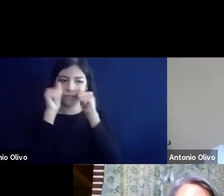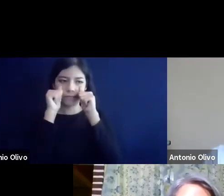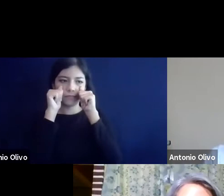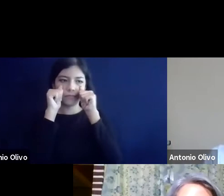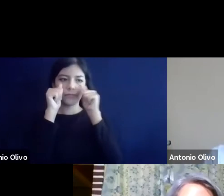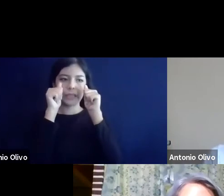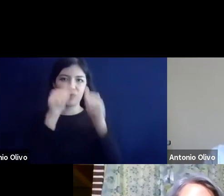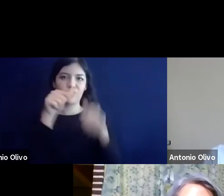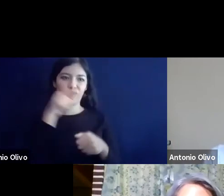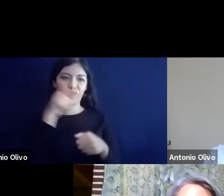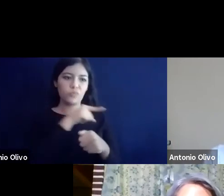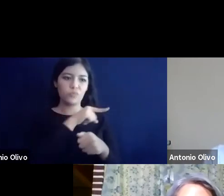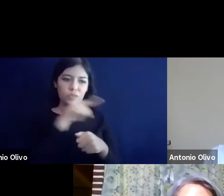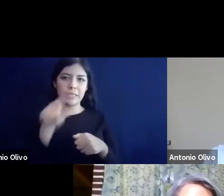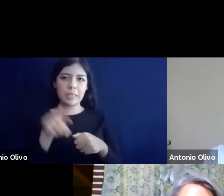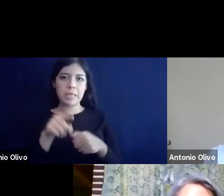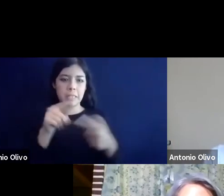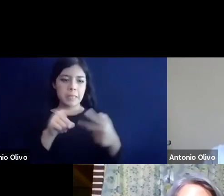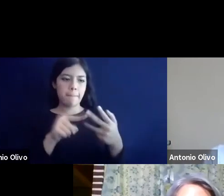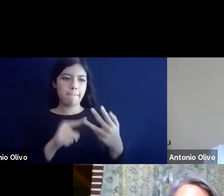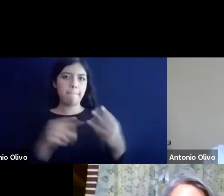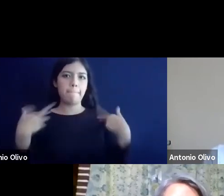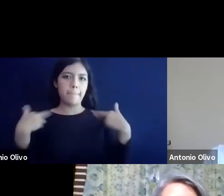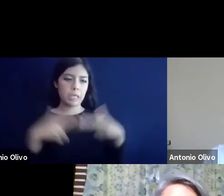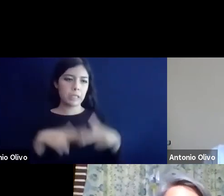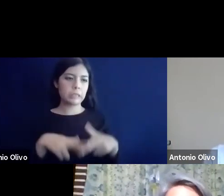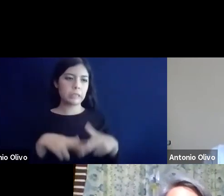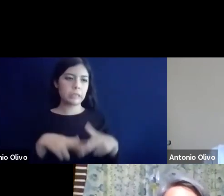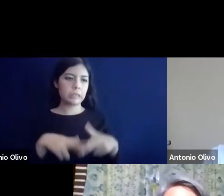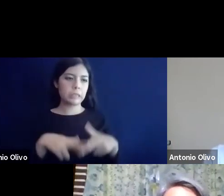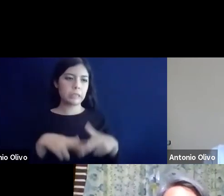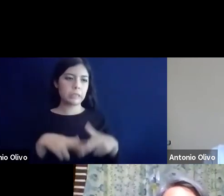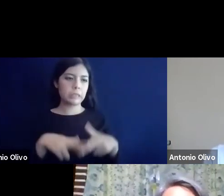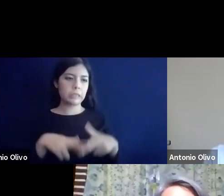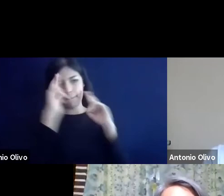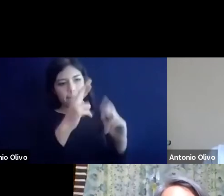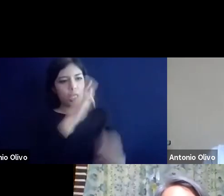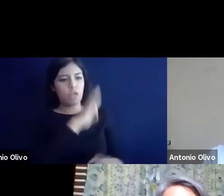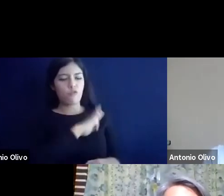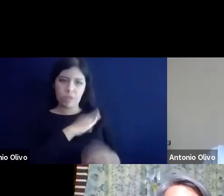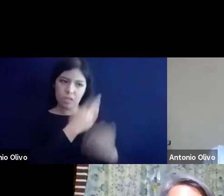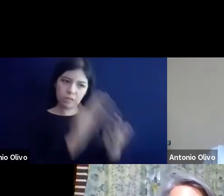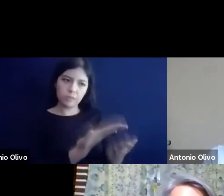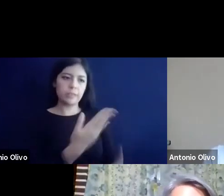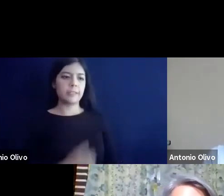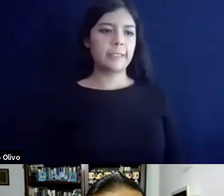atentos a sus exposiciones. Mis respetos, felicidades.